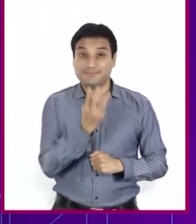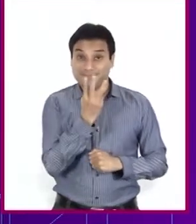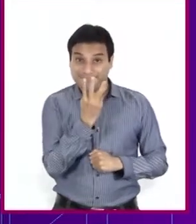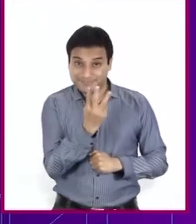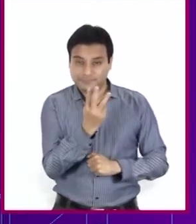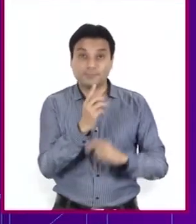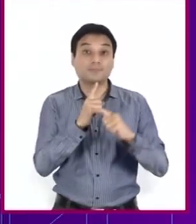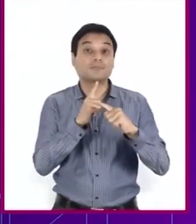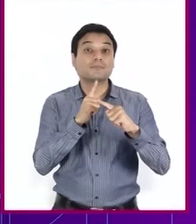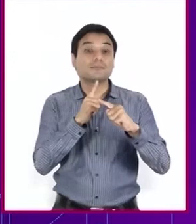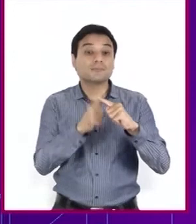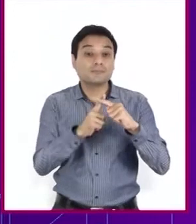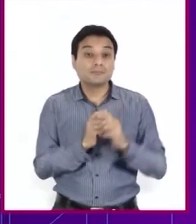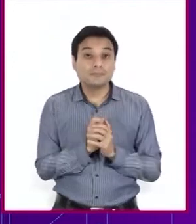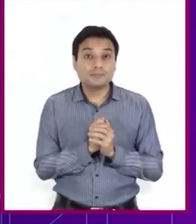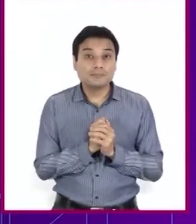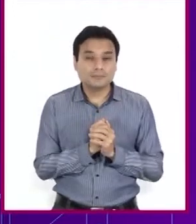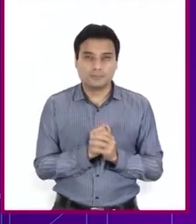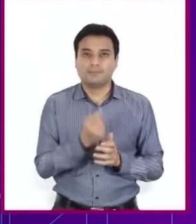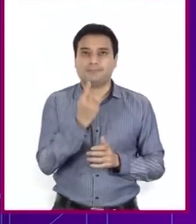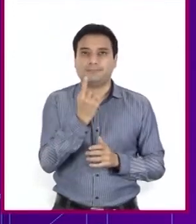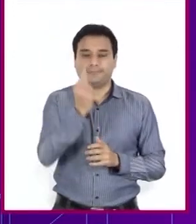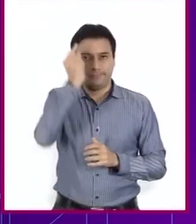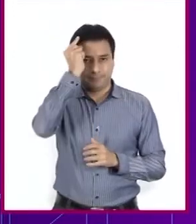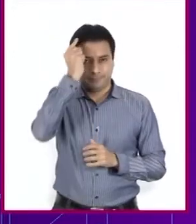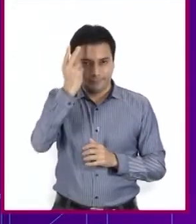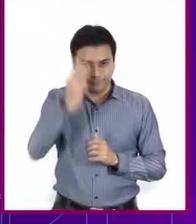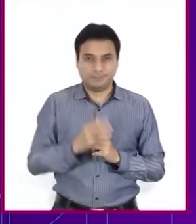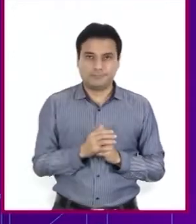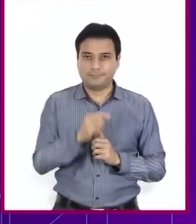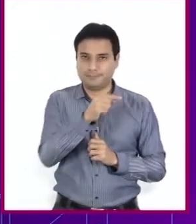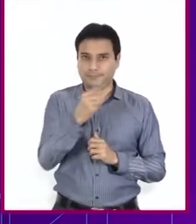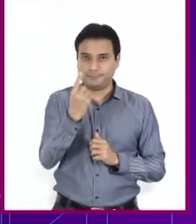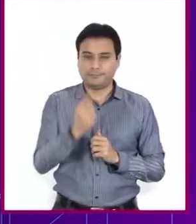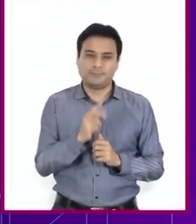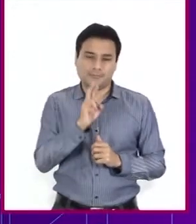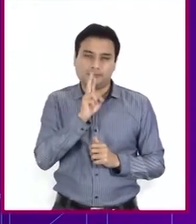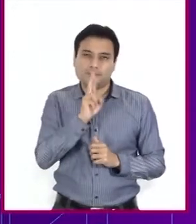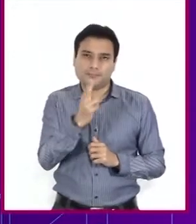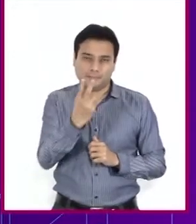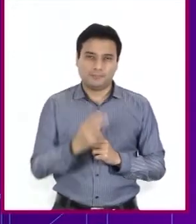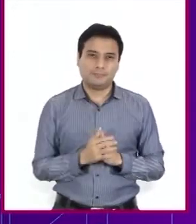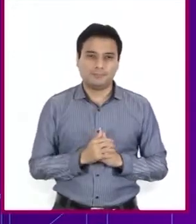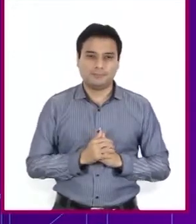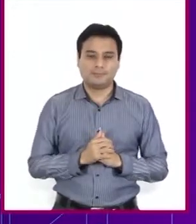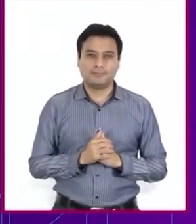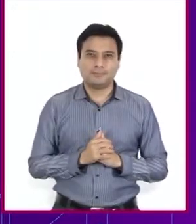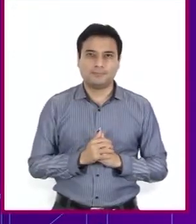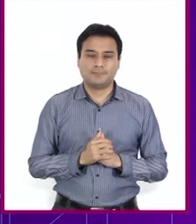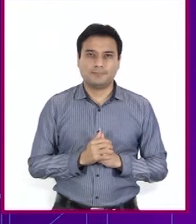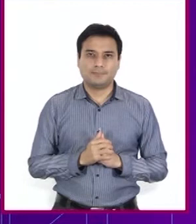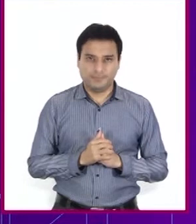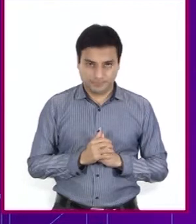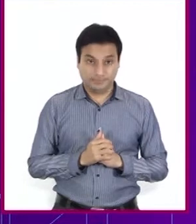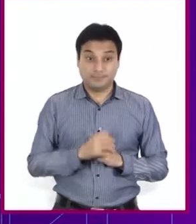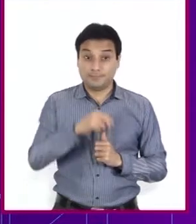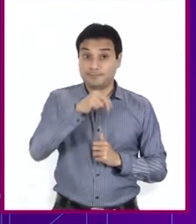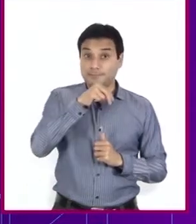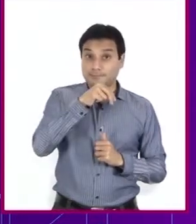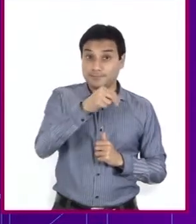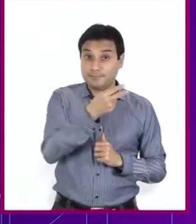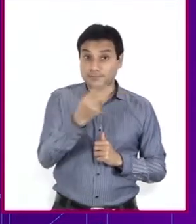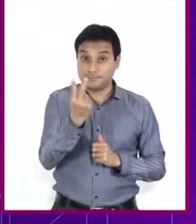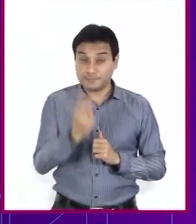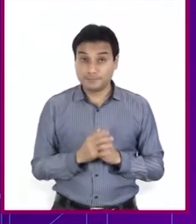el cuadrado de 1 menos 1, que es igual a 2. Cuando n